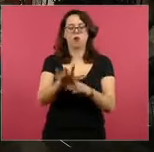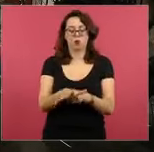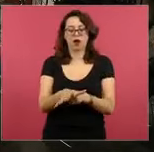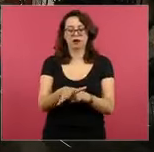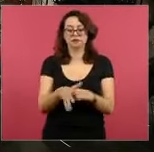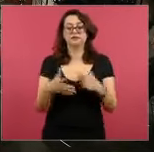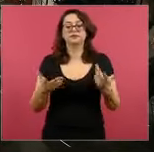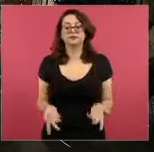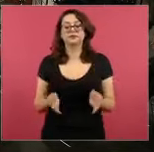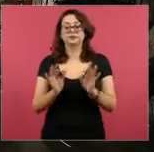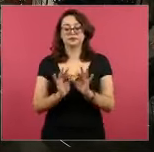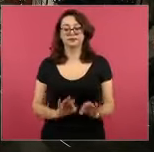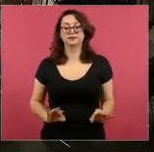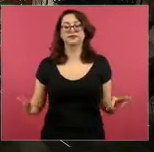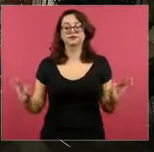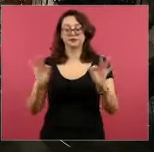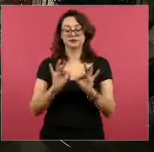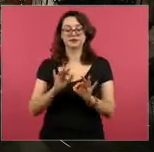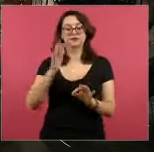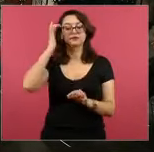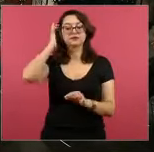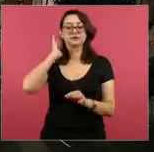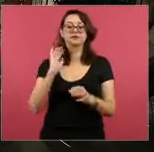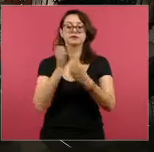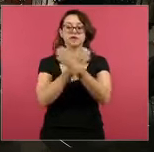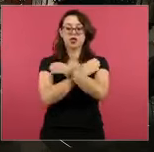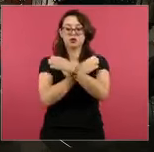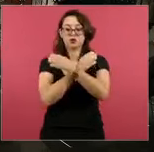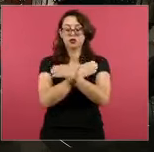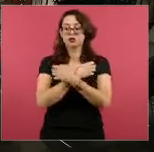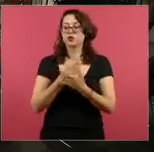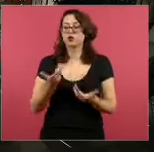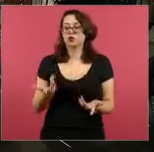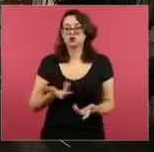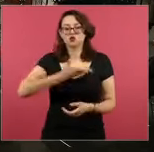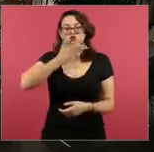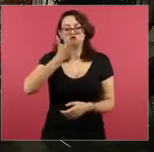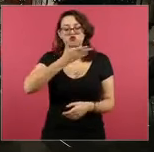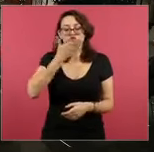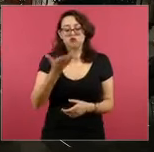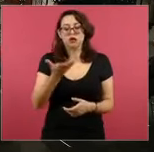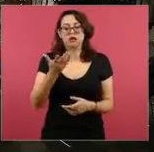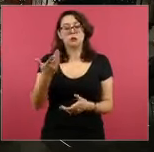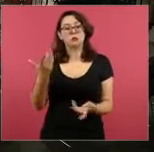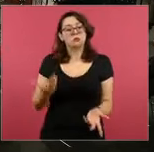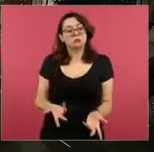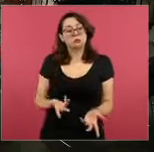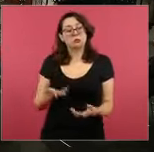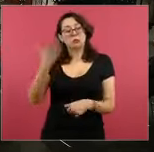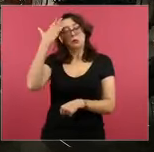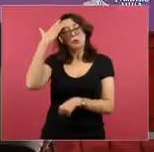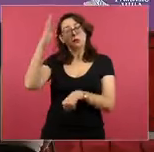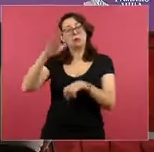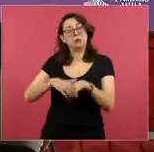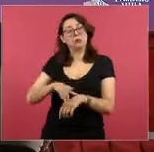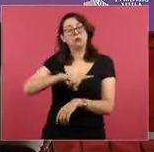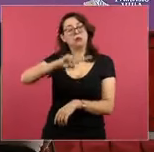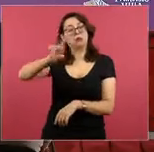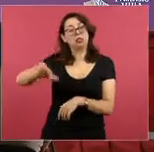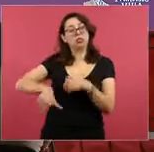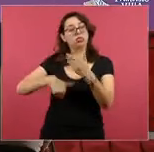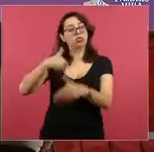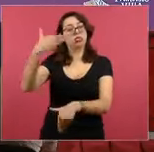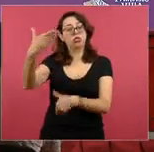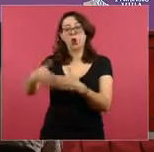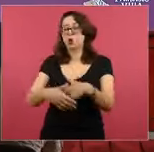es, como lo mencionan ya mis colegas, una educación para la vida? No es una educación que se quede plasmada, que se quede estática, sino es una educación